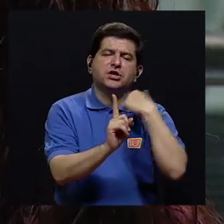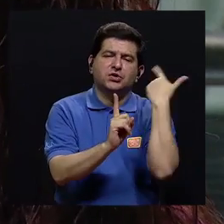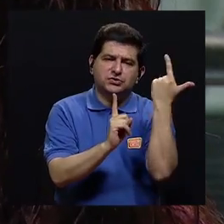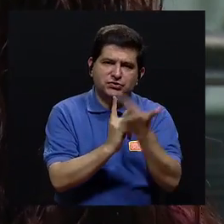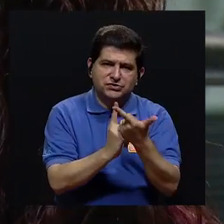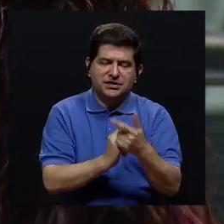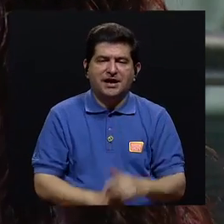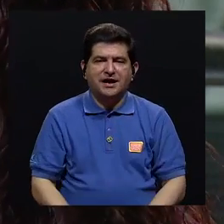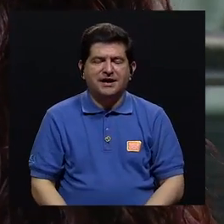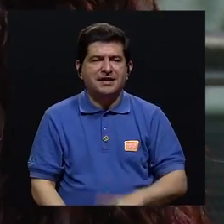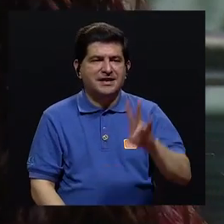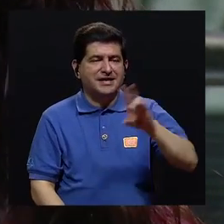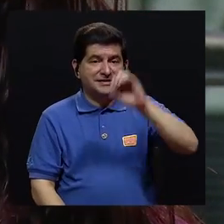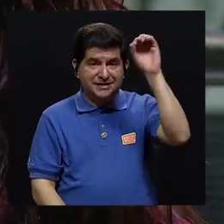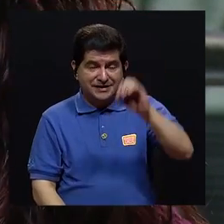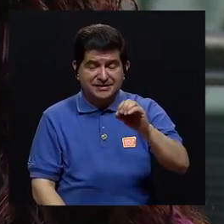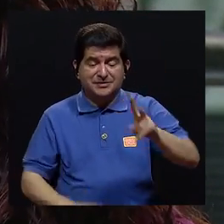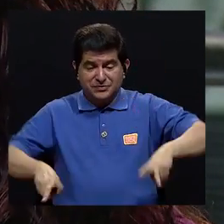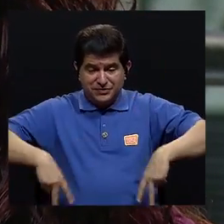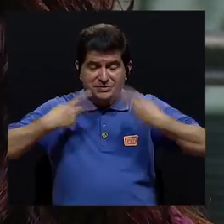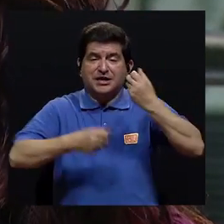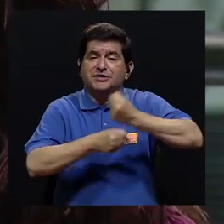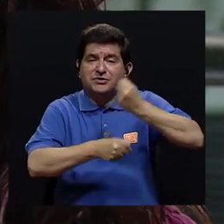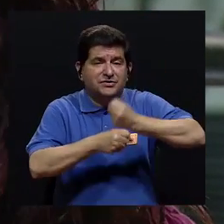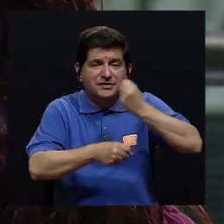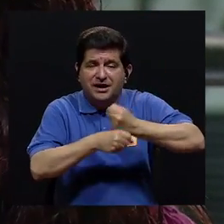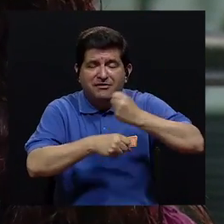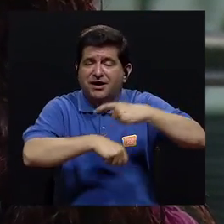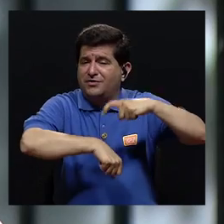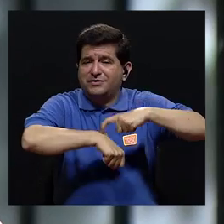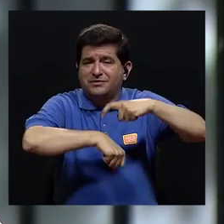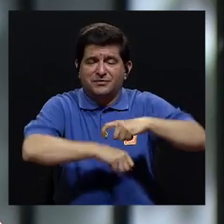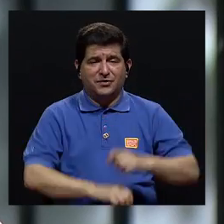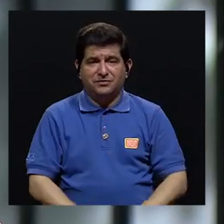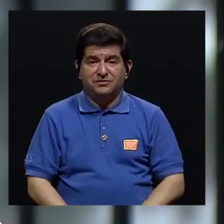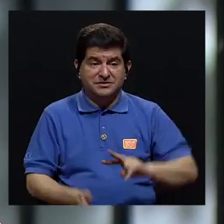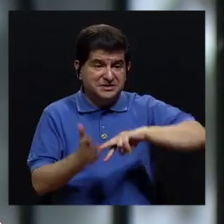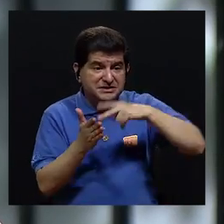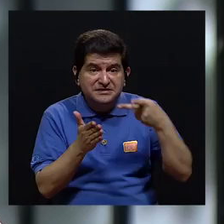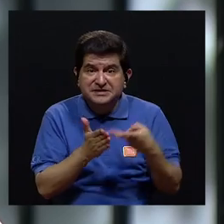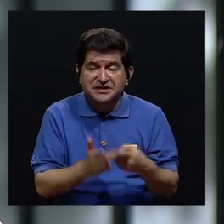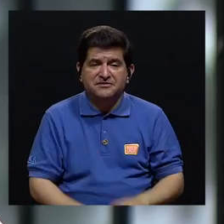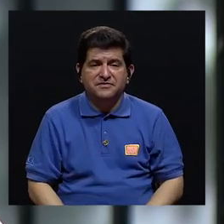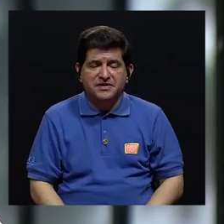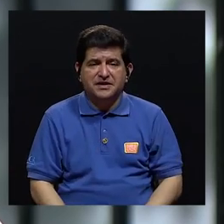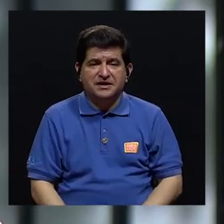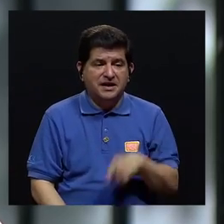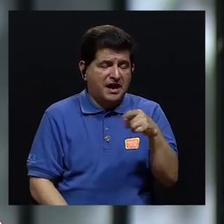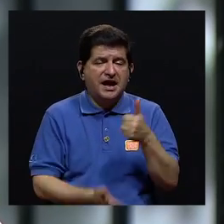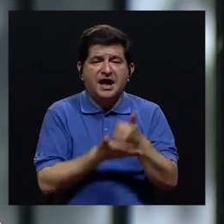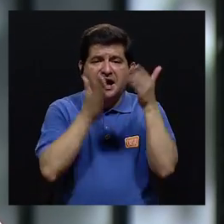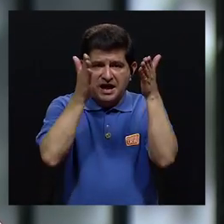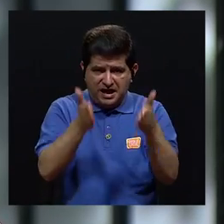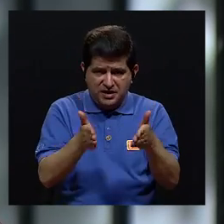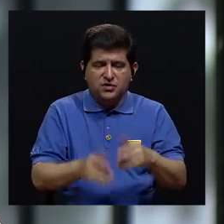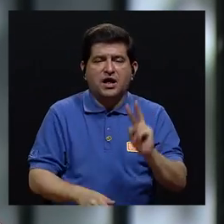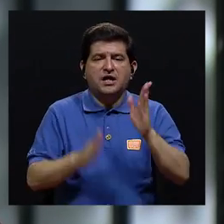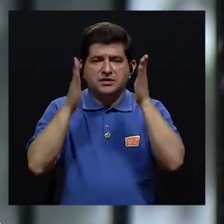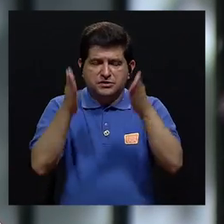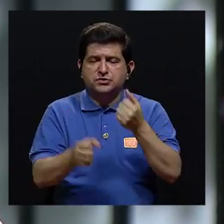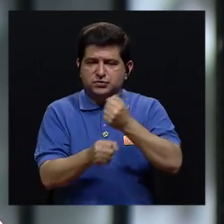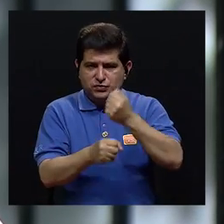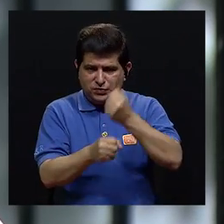psicosociales. Nosotros pasamos el 70% de nuestra vida trabajando y esto implica que nuestros colaboradores, que